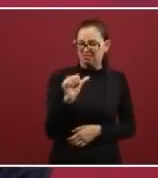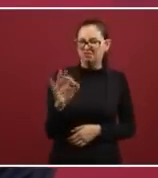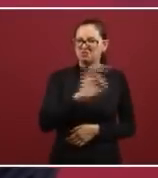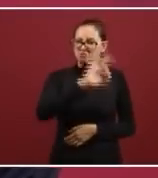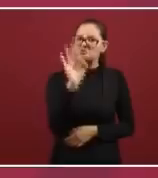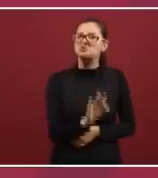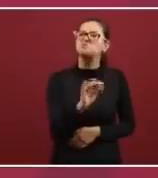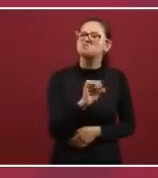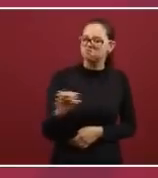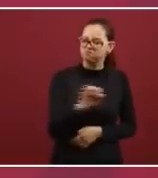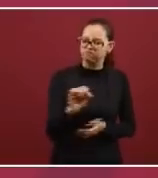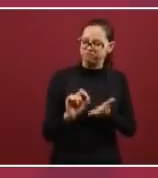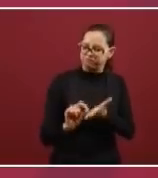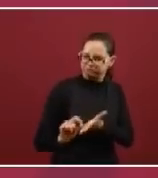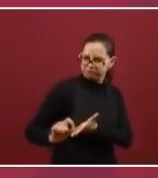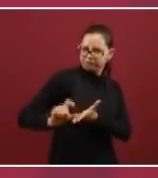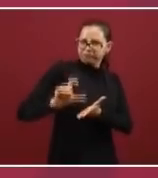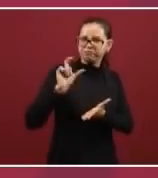¿Qué